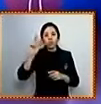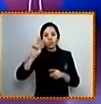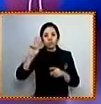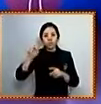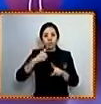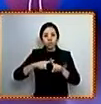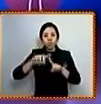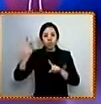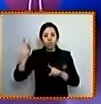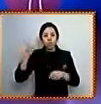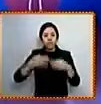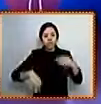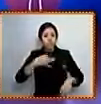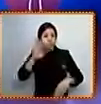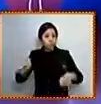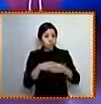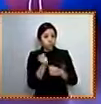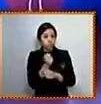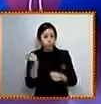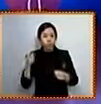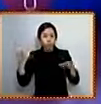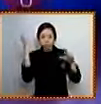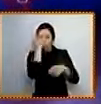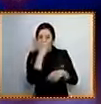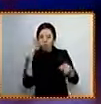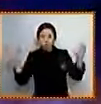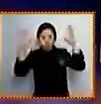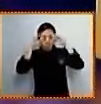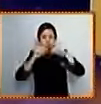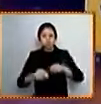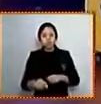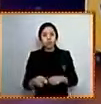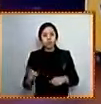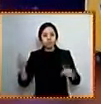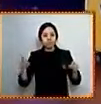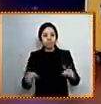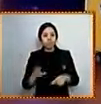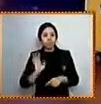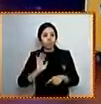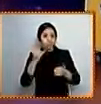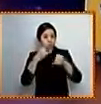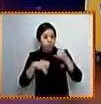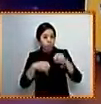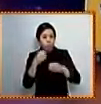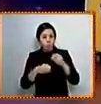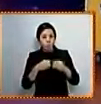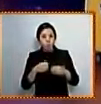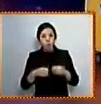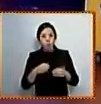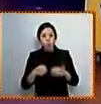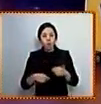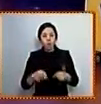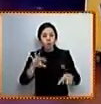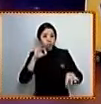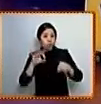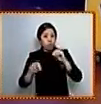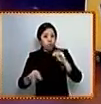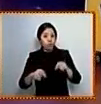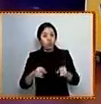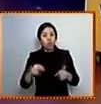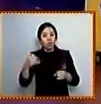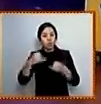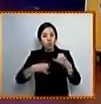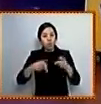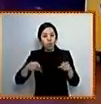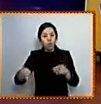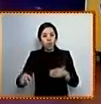felicidades a todos los afortunados ganadores esta linda noche. Wendy, finalizamos este sorteo no antes invitar a nuestros jugadores a que sean parte